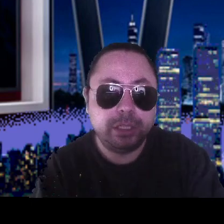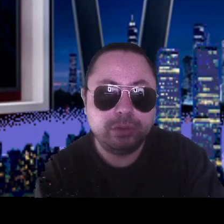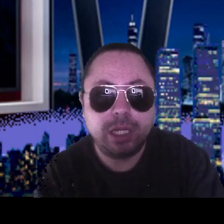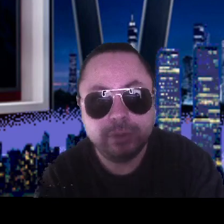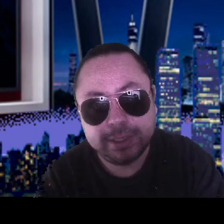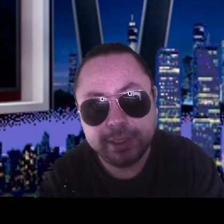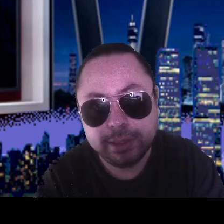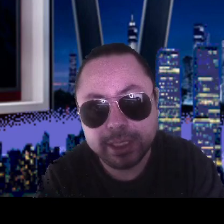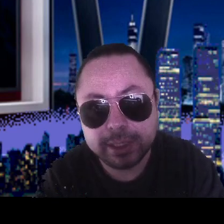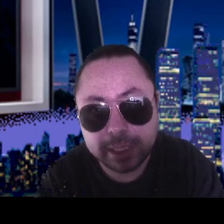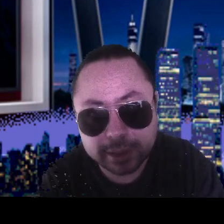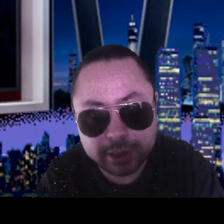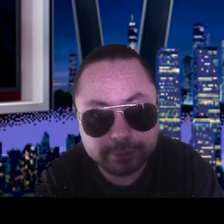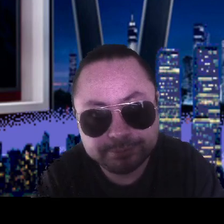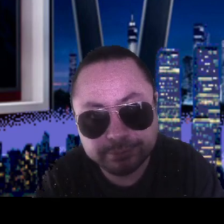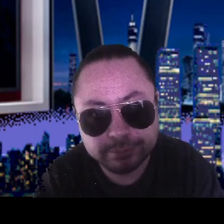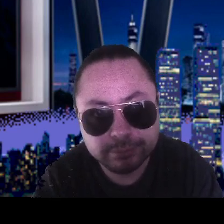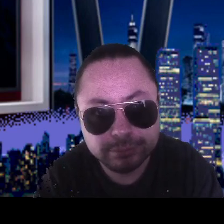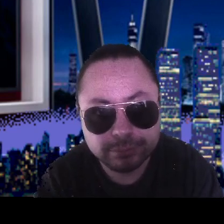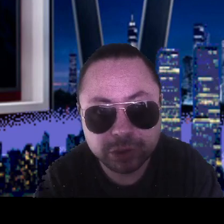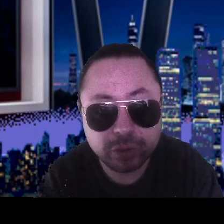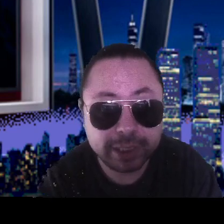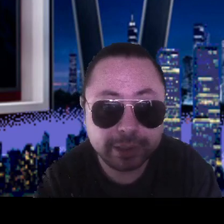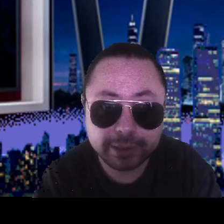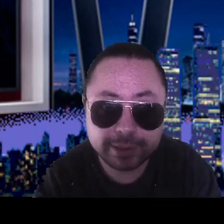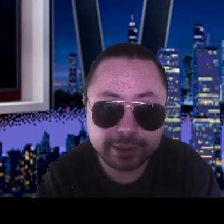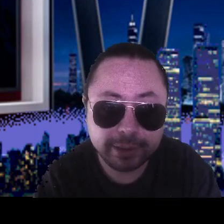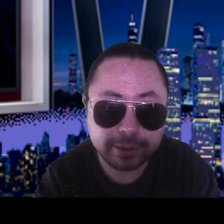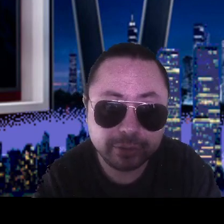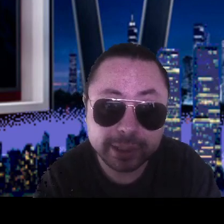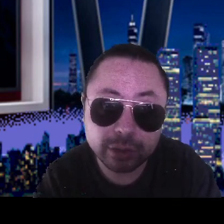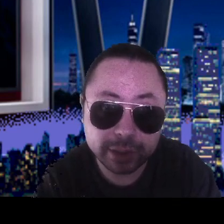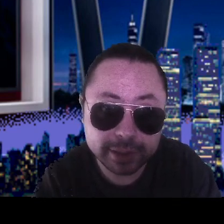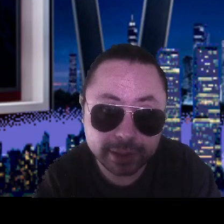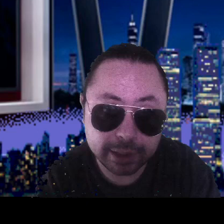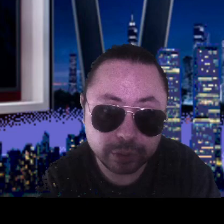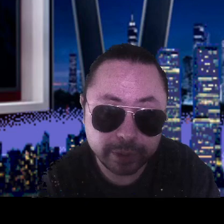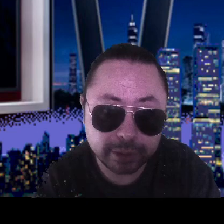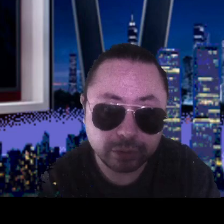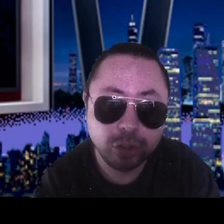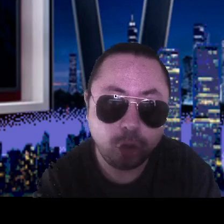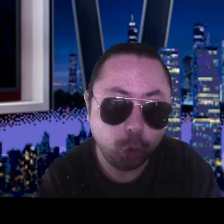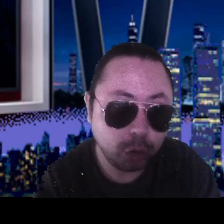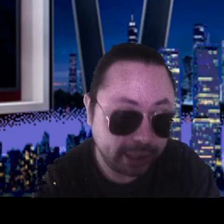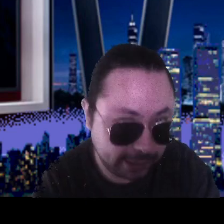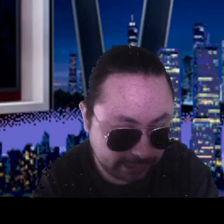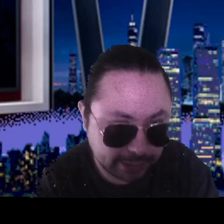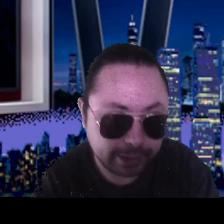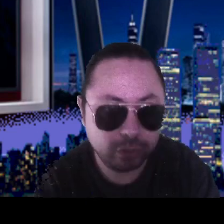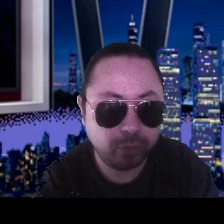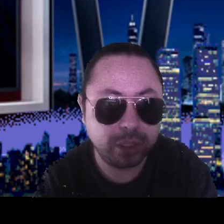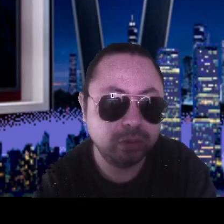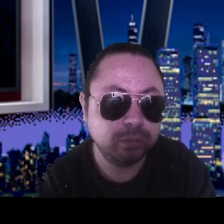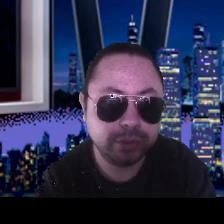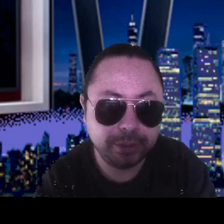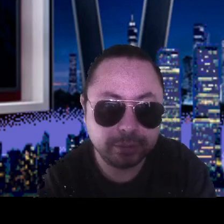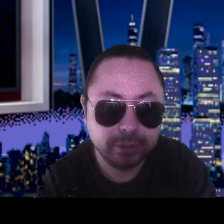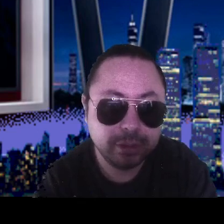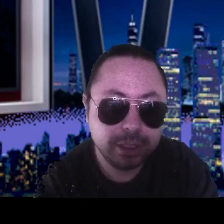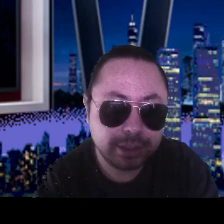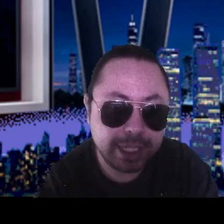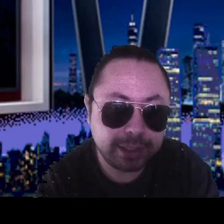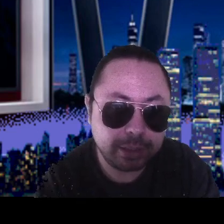pero aún así llega tarde no tienen iniciativa no tienen logística el gobierno o no quieren tenerlo por algún motivo